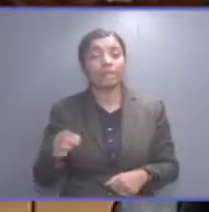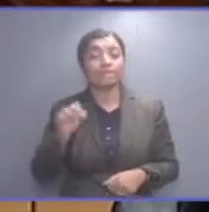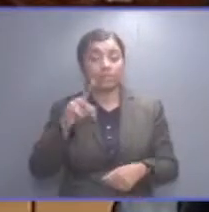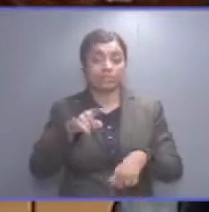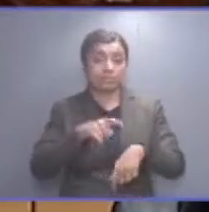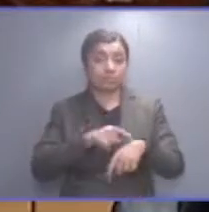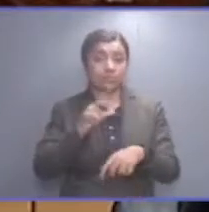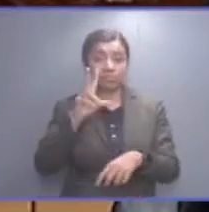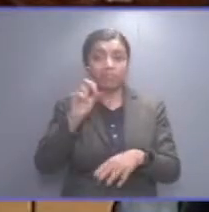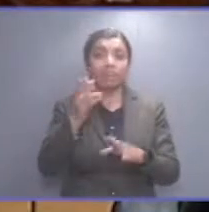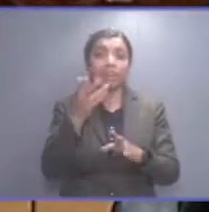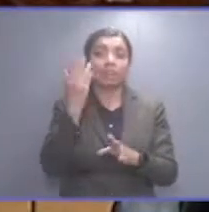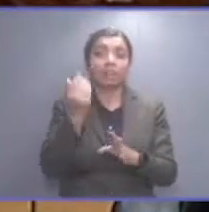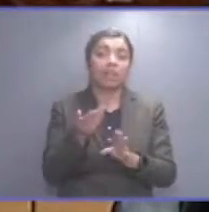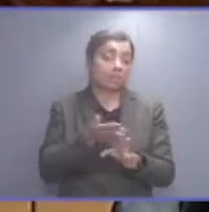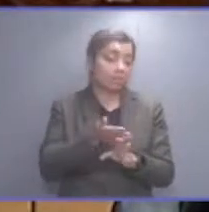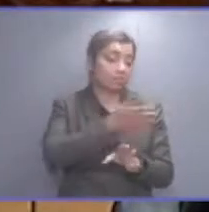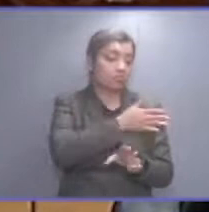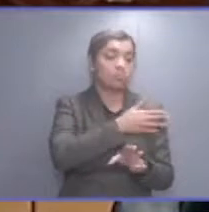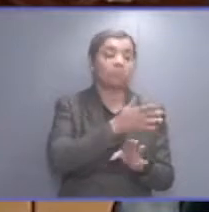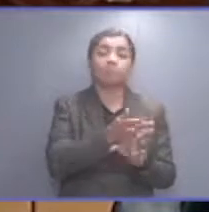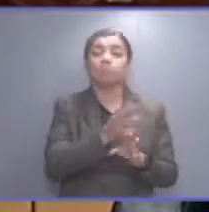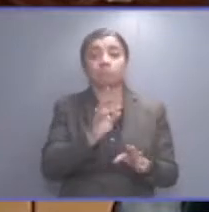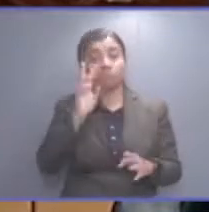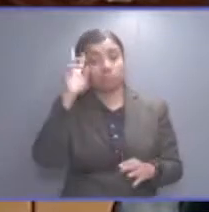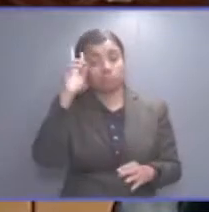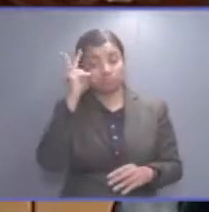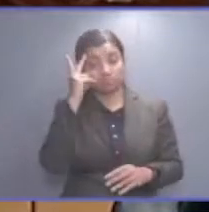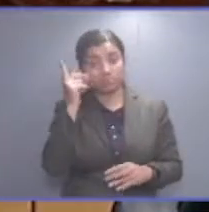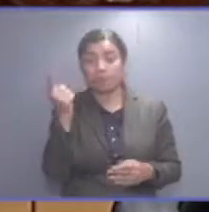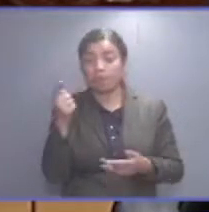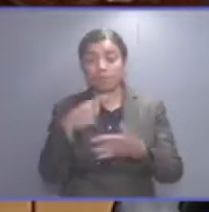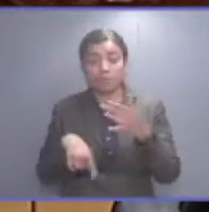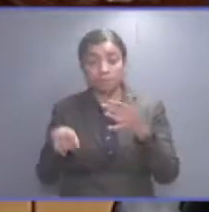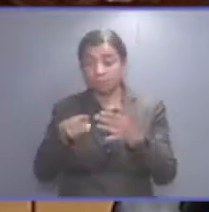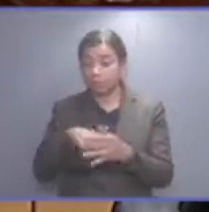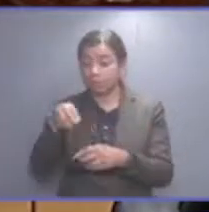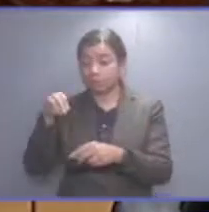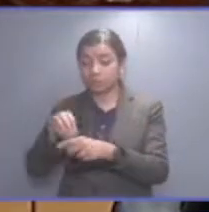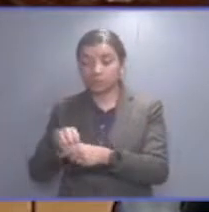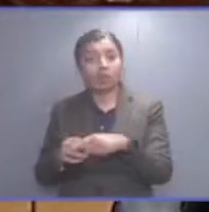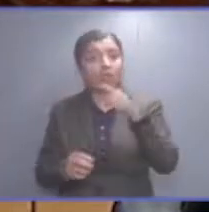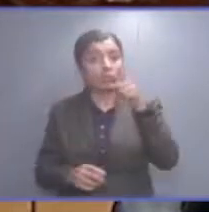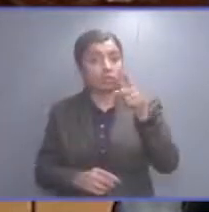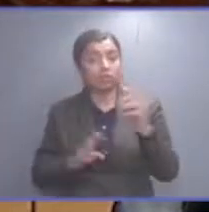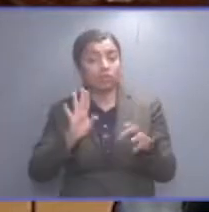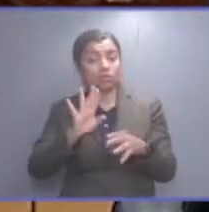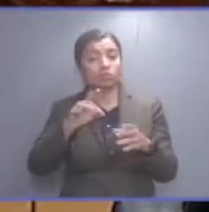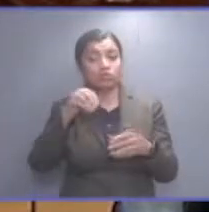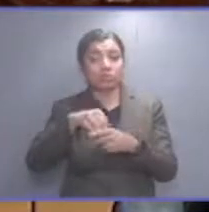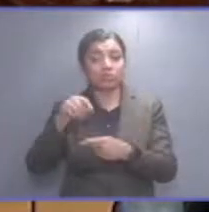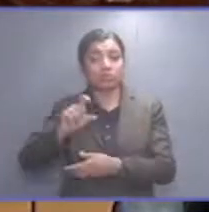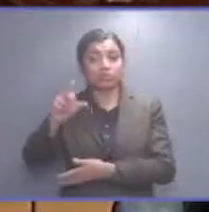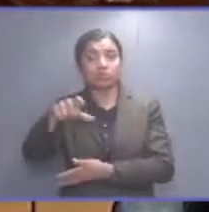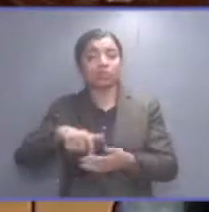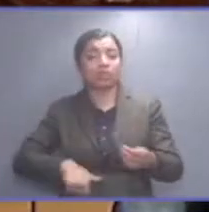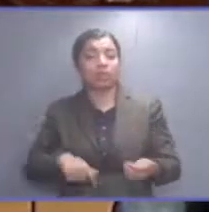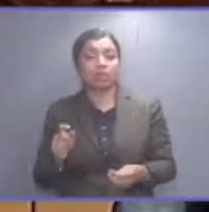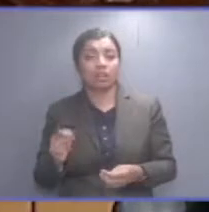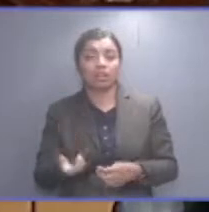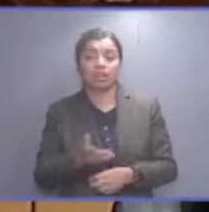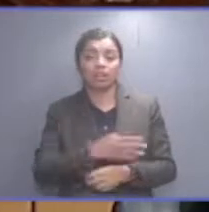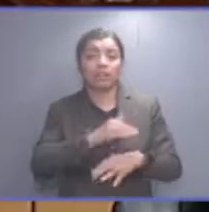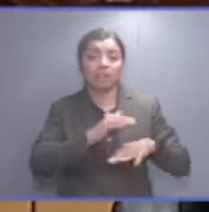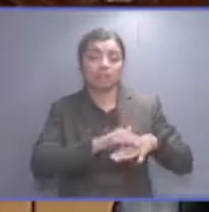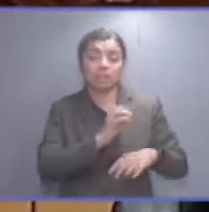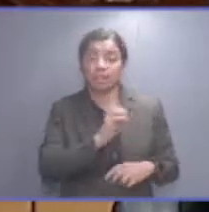menor a los 30 días. ¿Qué quiere decir? Que está prohibido que a usted le cancelen su tarjeta de crédito sin previo aviso.